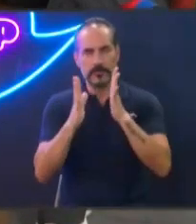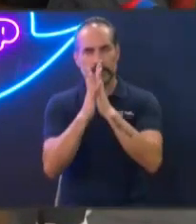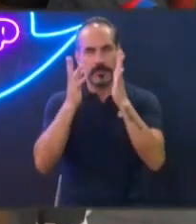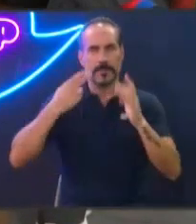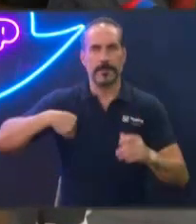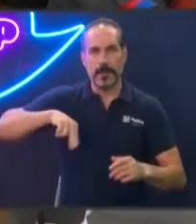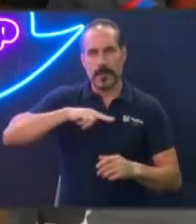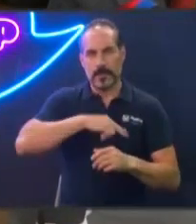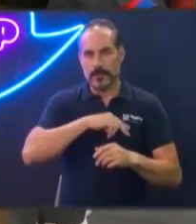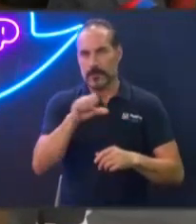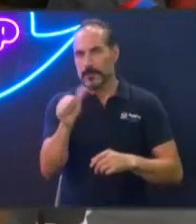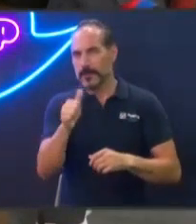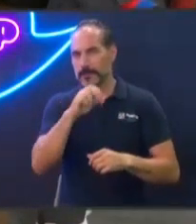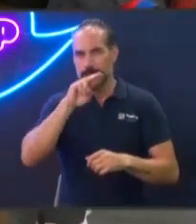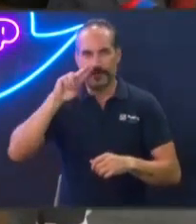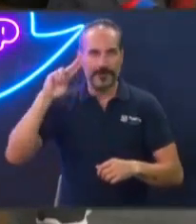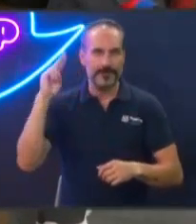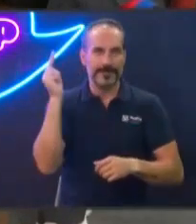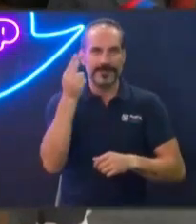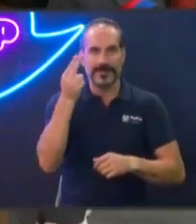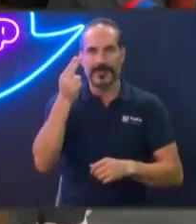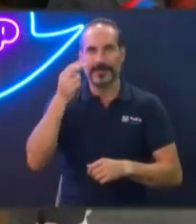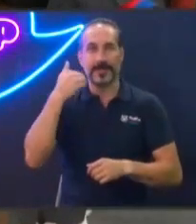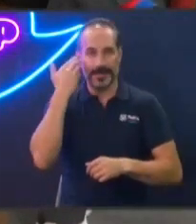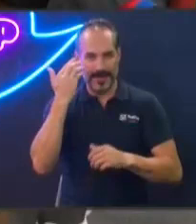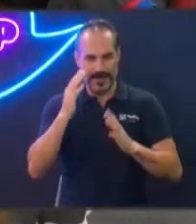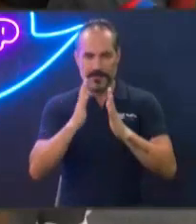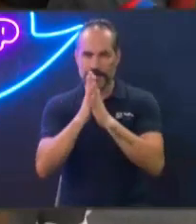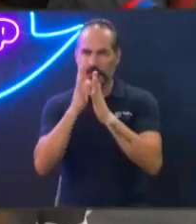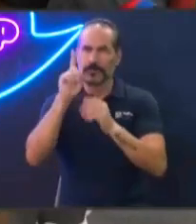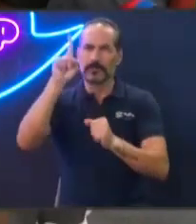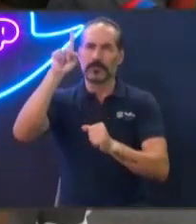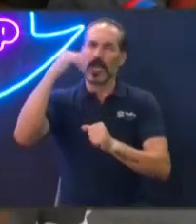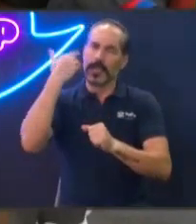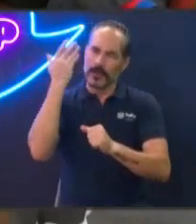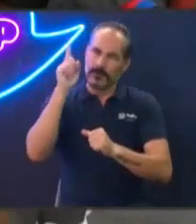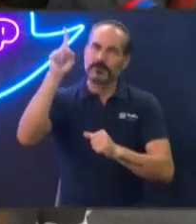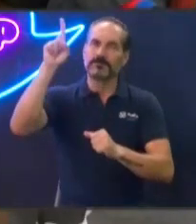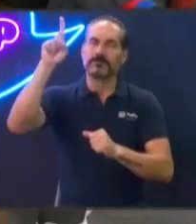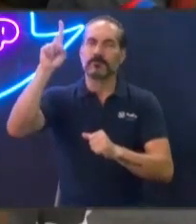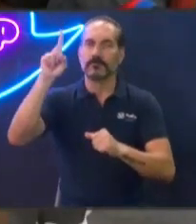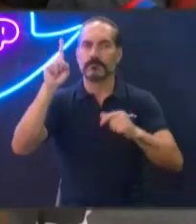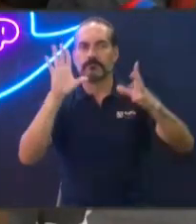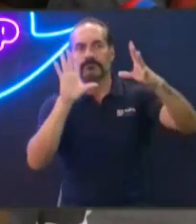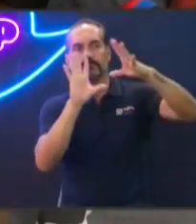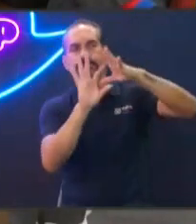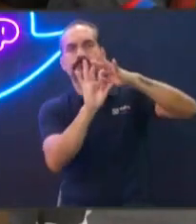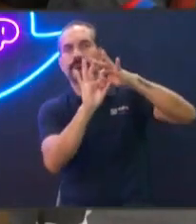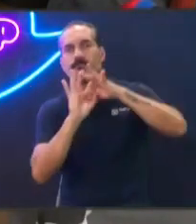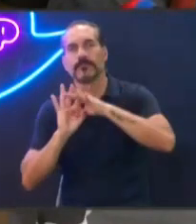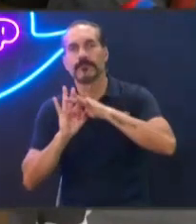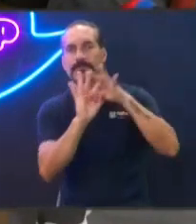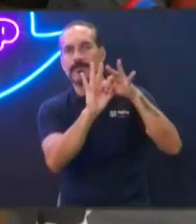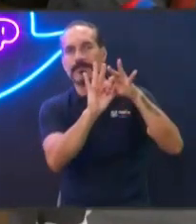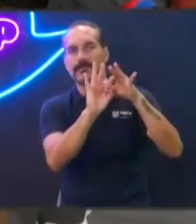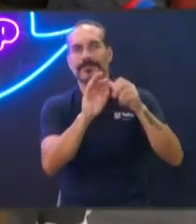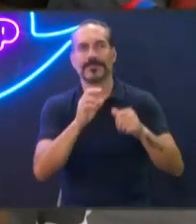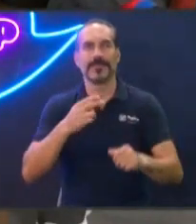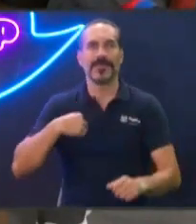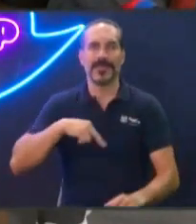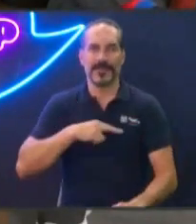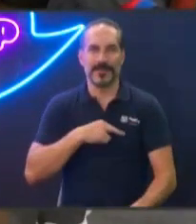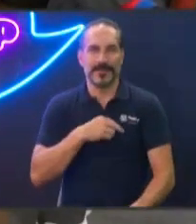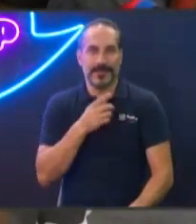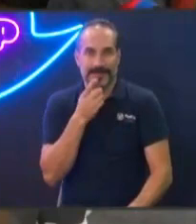otras universidades eh que levantan la mano que nosotros tenemos convenios con ellos y que dicen queremos ir a platicar con los